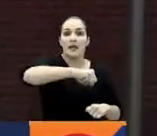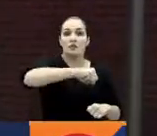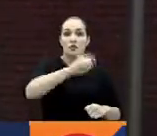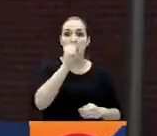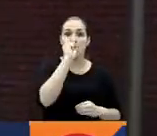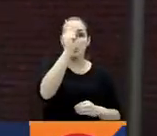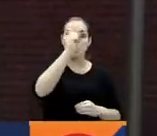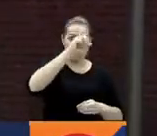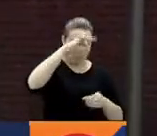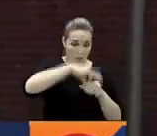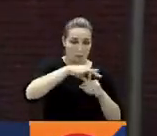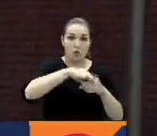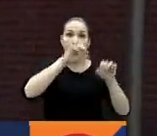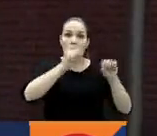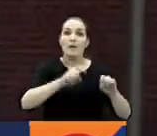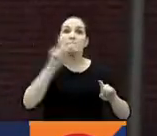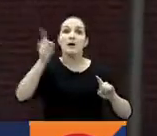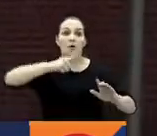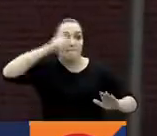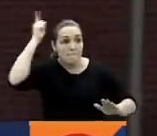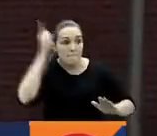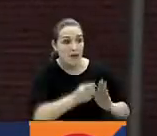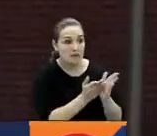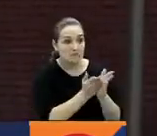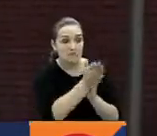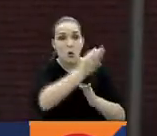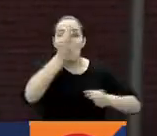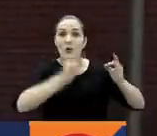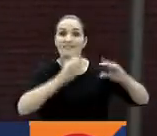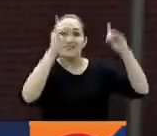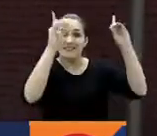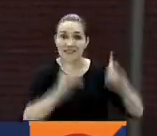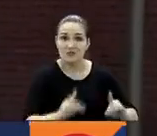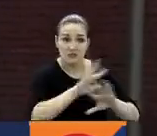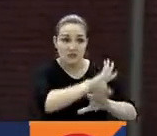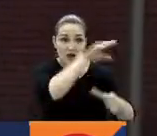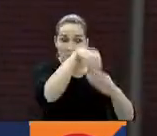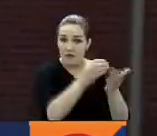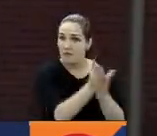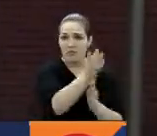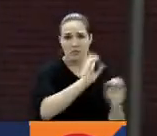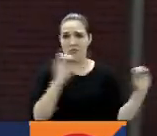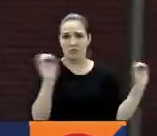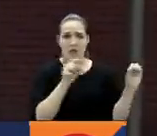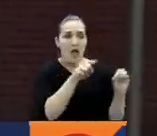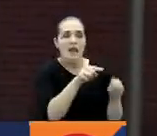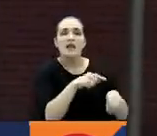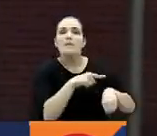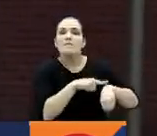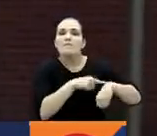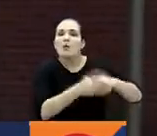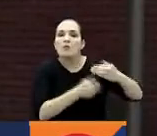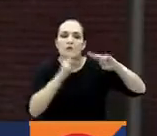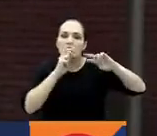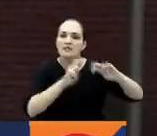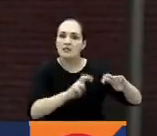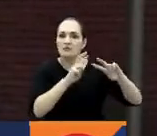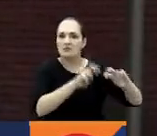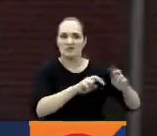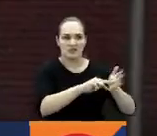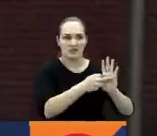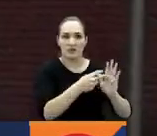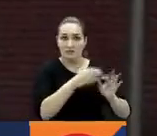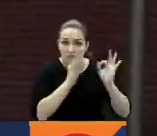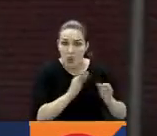políticos siempre y cuando no hayan sido condenadas y esta condena les haya privado este tipo de derechos, por lo cual tienen el derecho a elegir. En